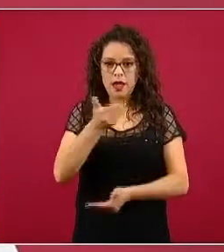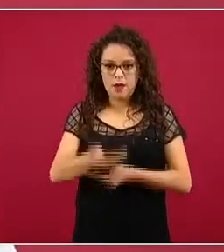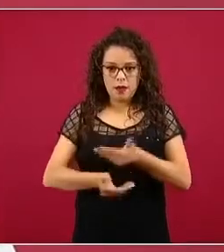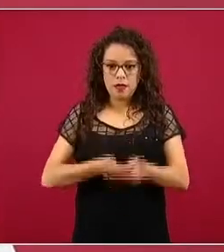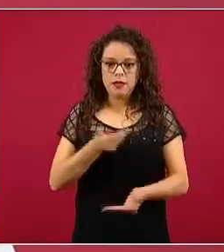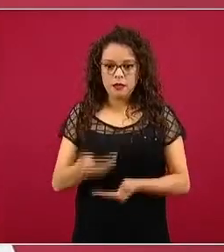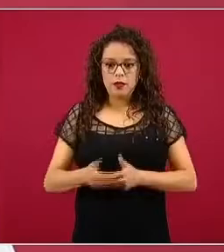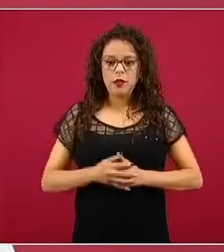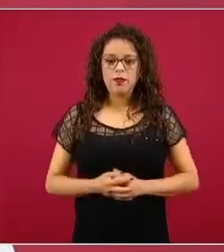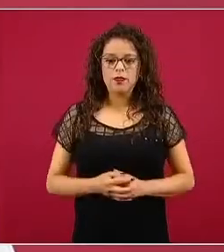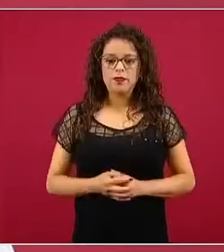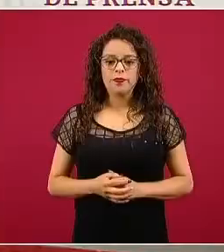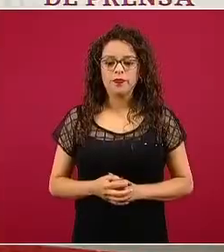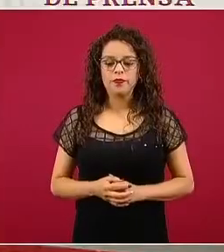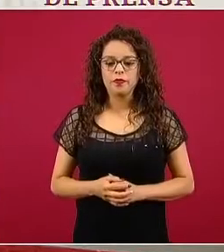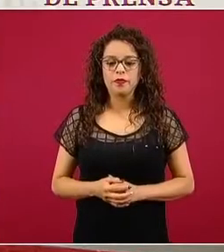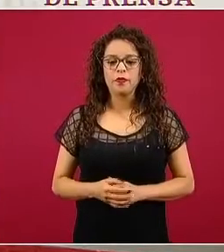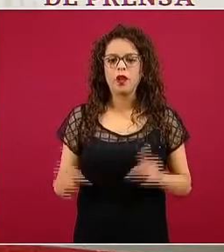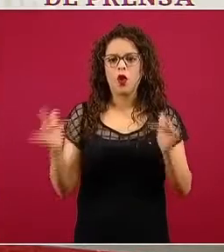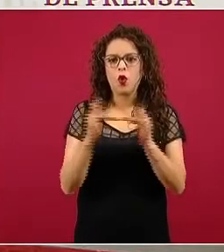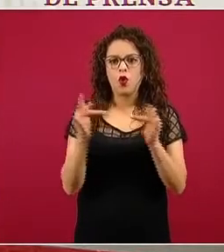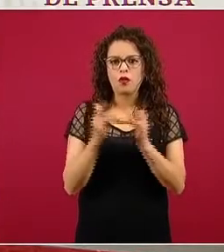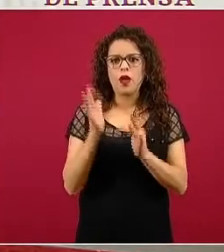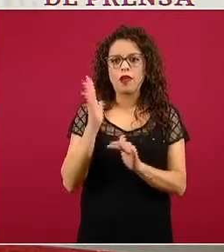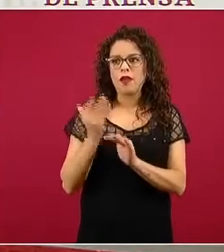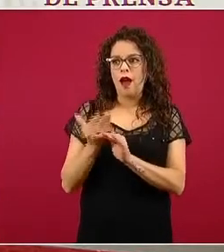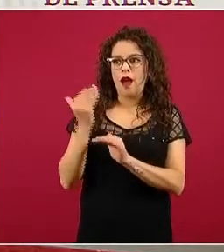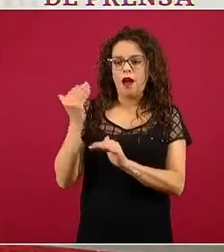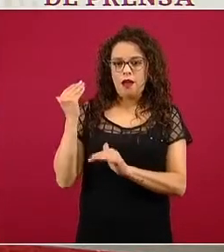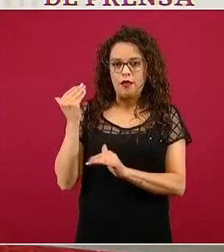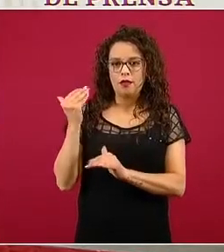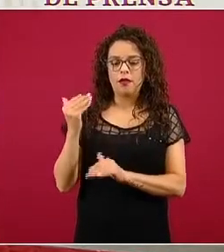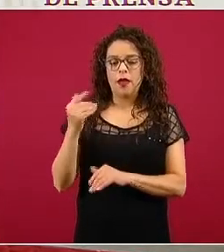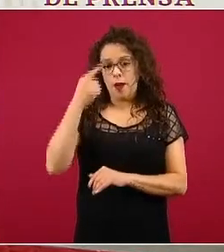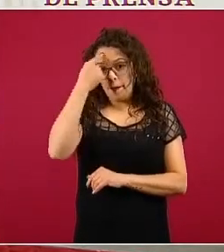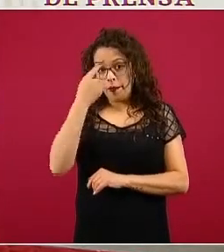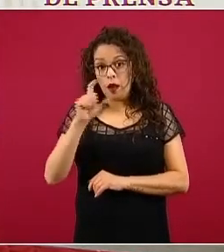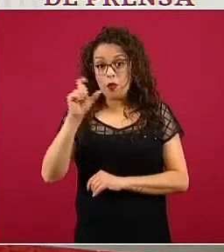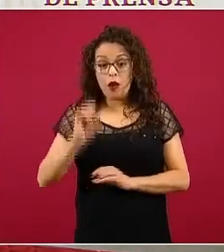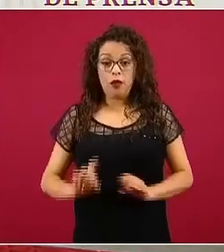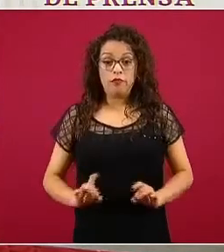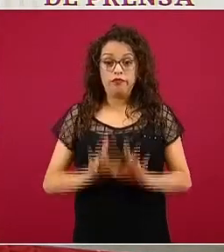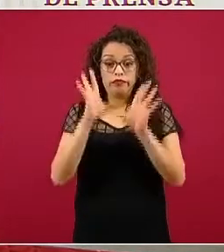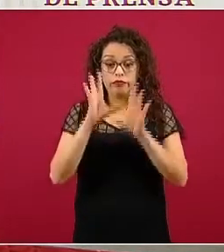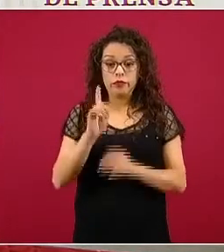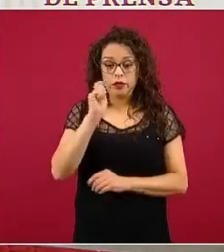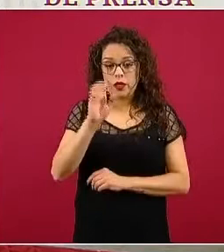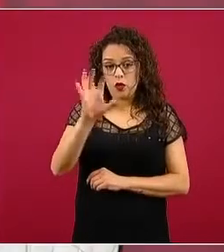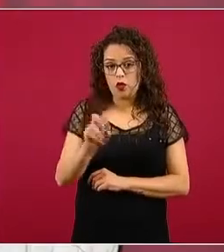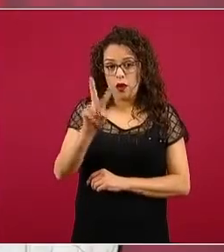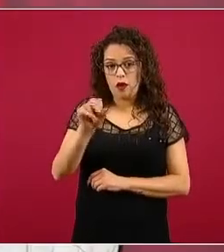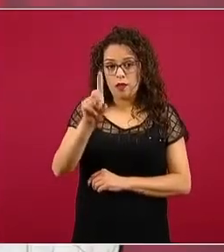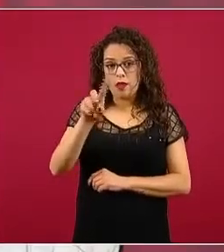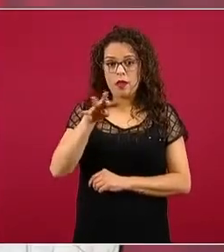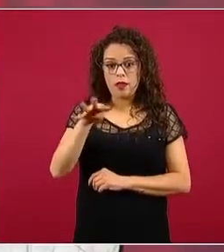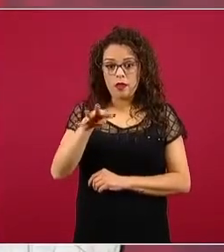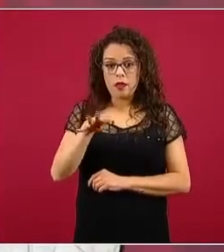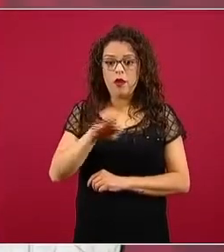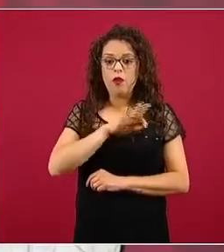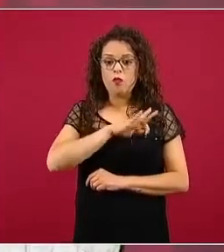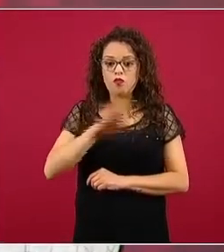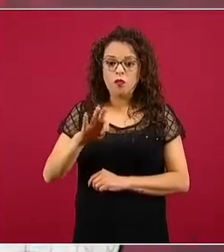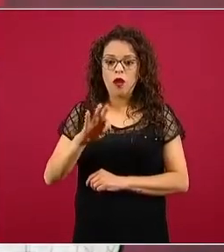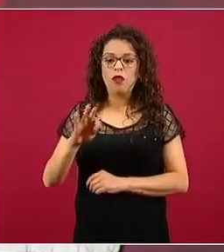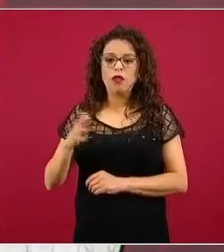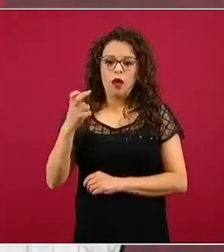estado en su momento contactando para que en el marco de COVID-19 podamos tener un componente temático al